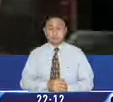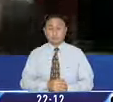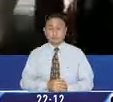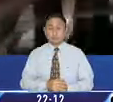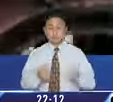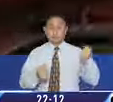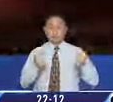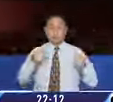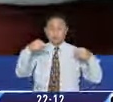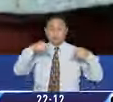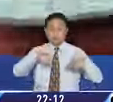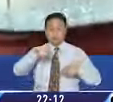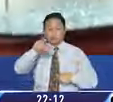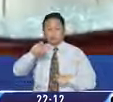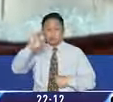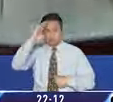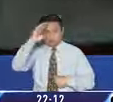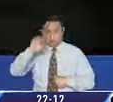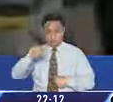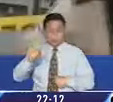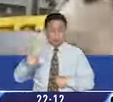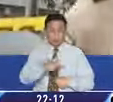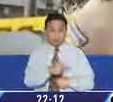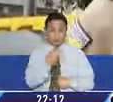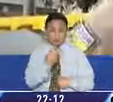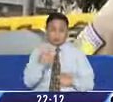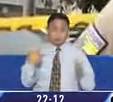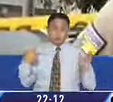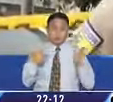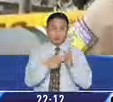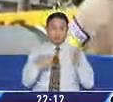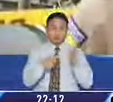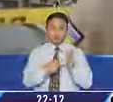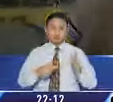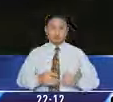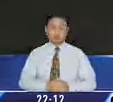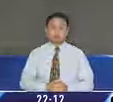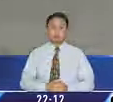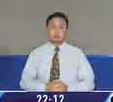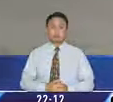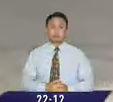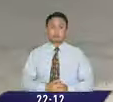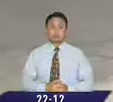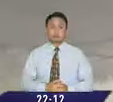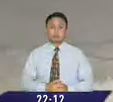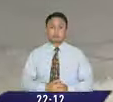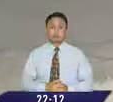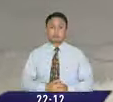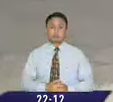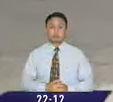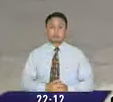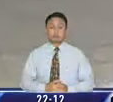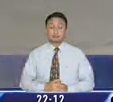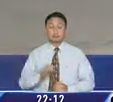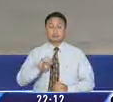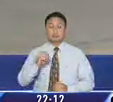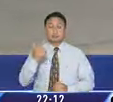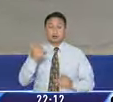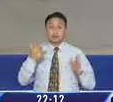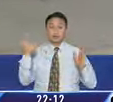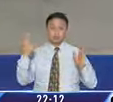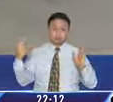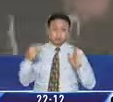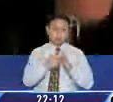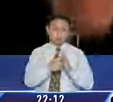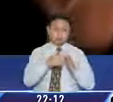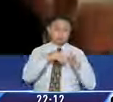vehículo civil de propiedad de un servidor policial y el otro en un Kia Cerato de tipo patrullero de la Policía Nacional. Afortunadamente, los proyectiles no